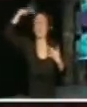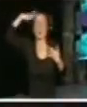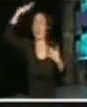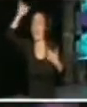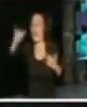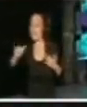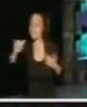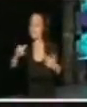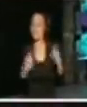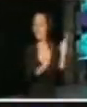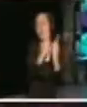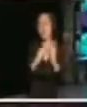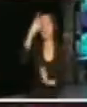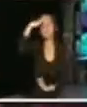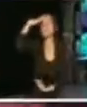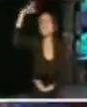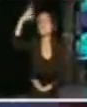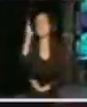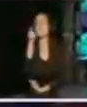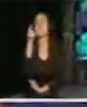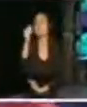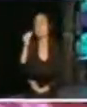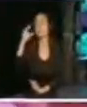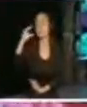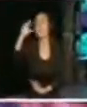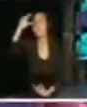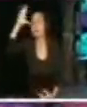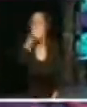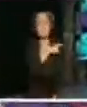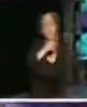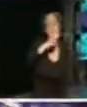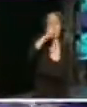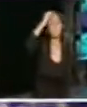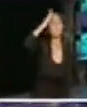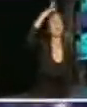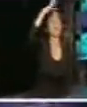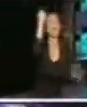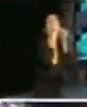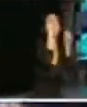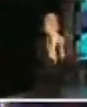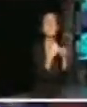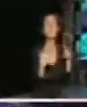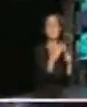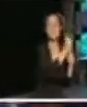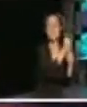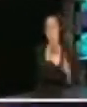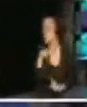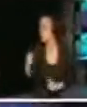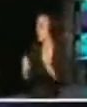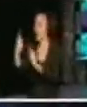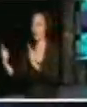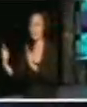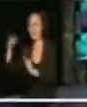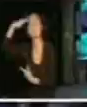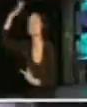Algunos sueñan con tener más dinero, otros sueñan con encontrar un trabajo. Otros tienen la ilusión de encontrar petróleo en